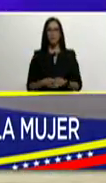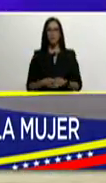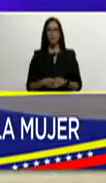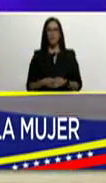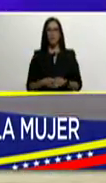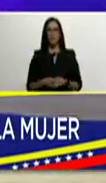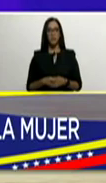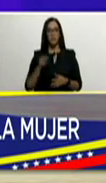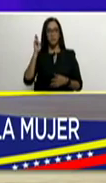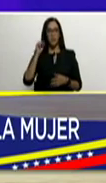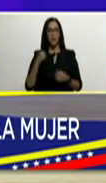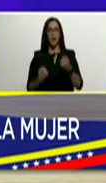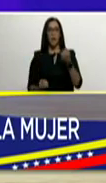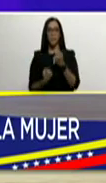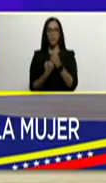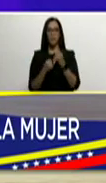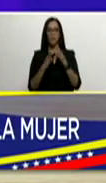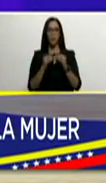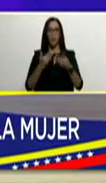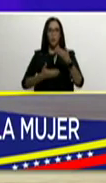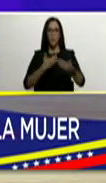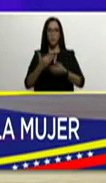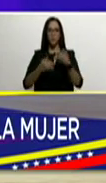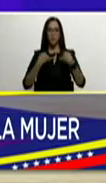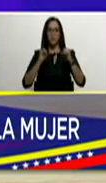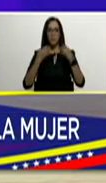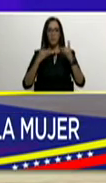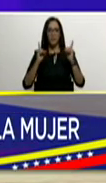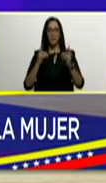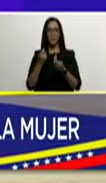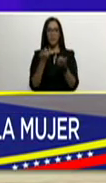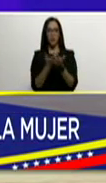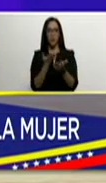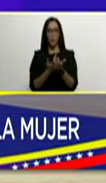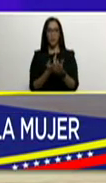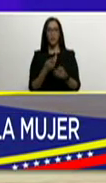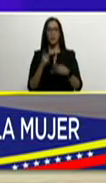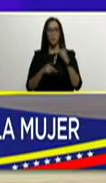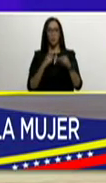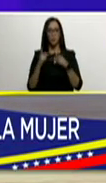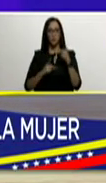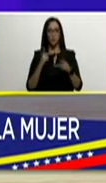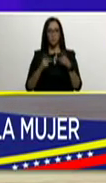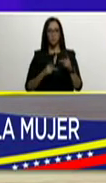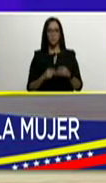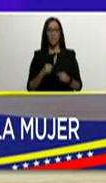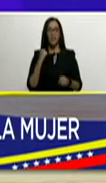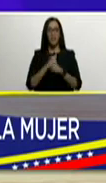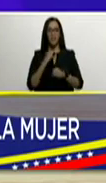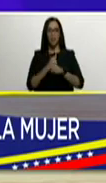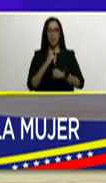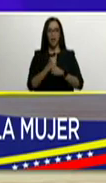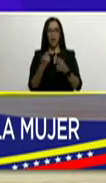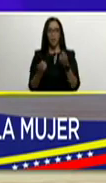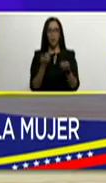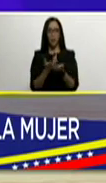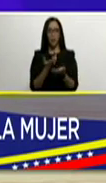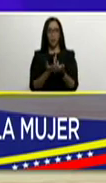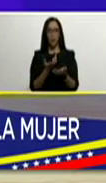para apoyar todo el proceso de independencia económica, de producción, de trabajo